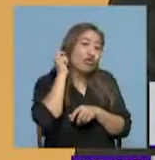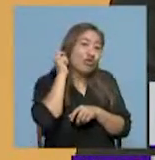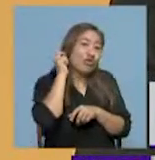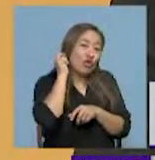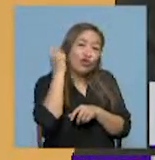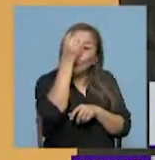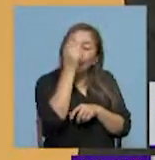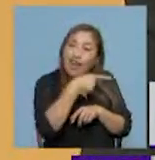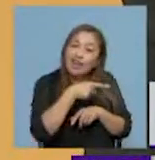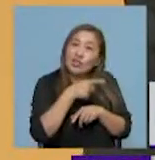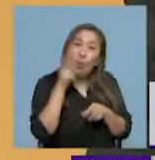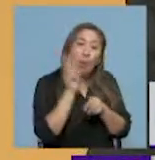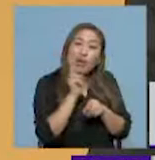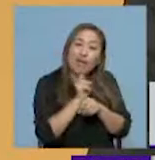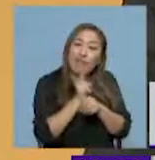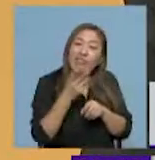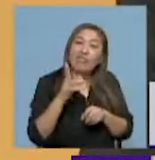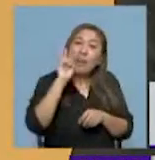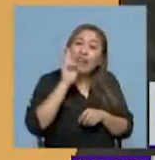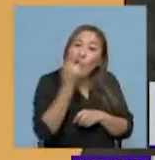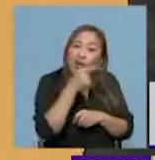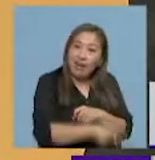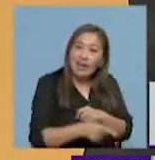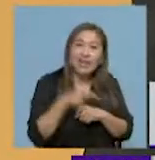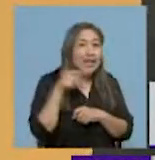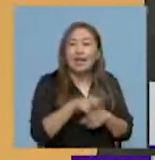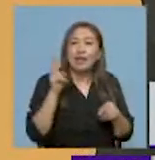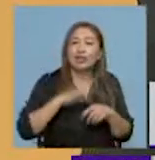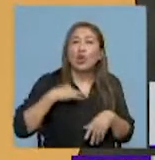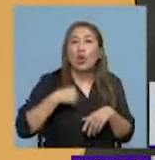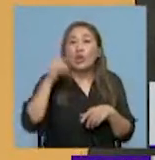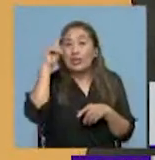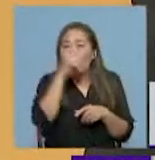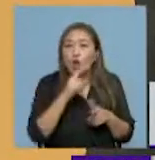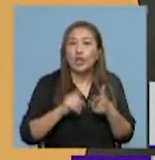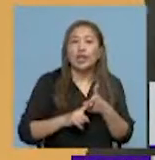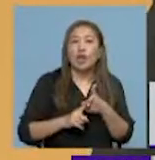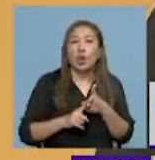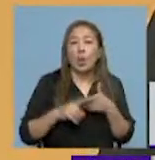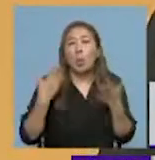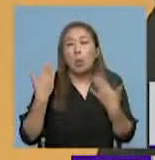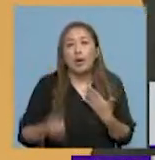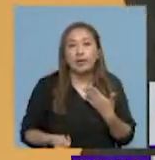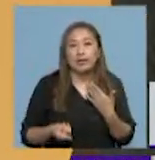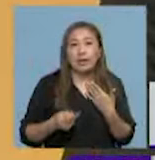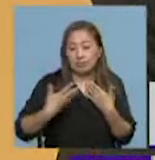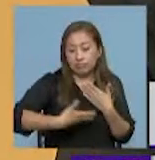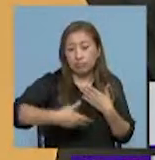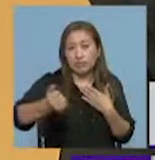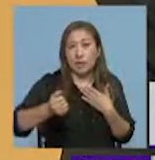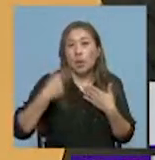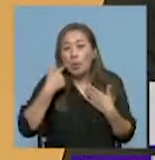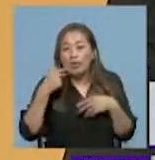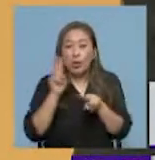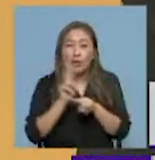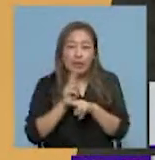momento y con todo procedimiento que se haga la niña está en riesgo este riesgo psicológico por ahí el riesgo tétrico puede estar más controlado